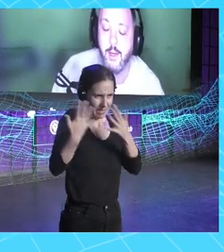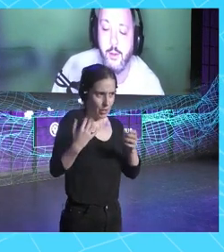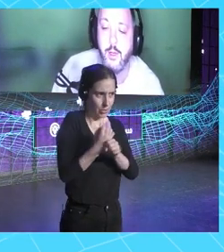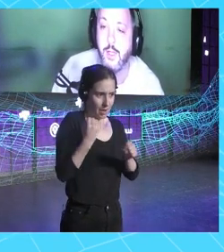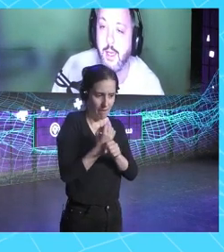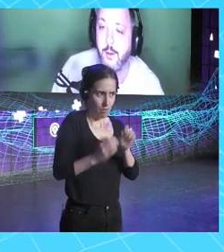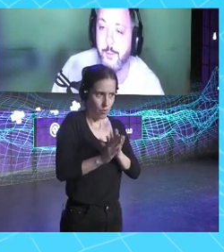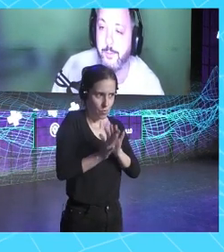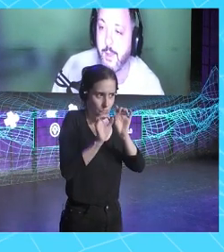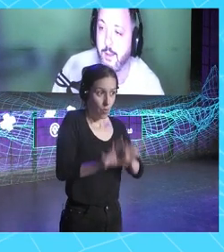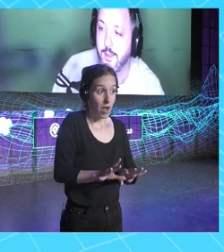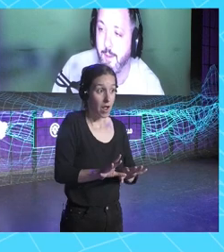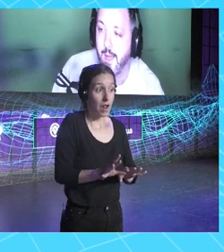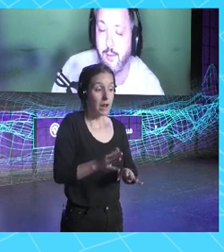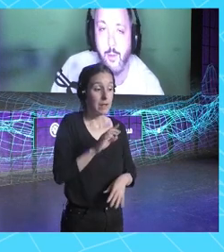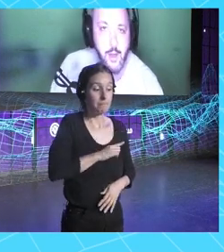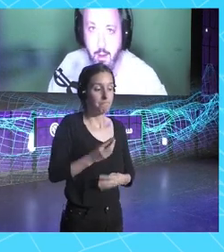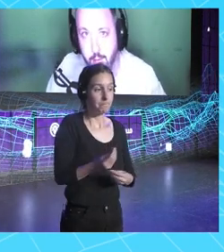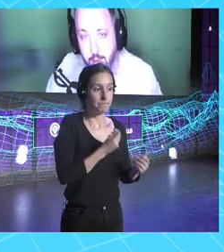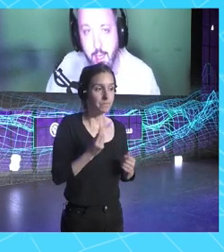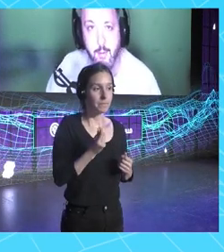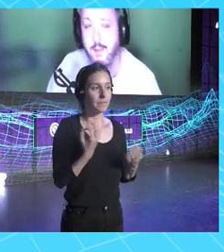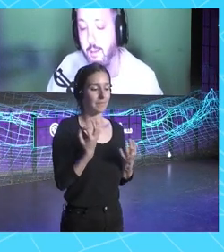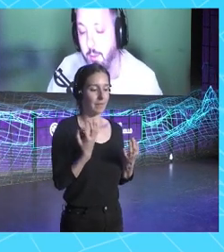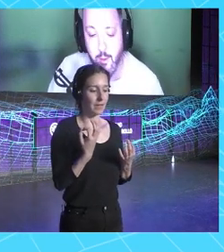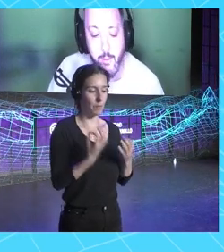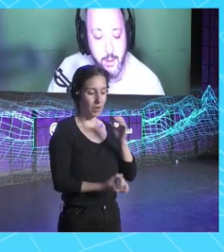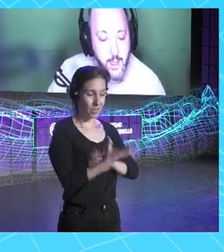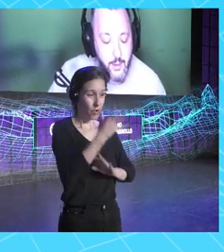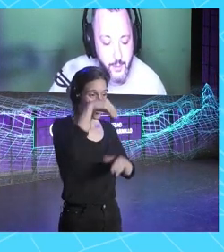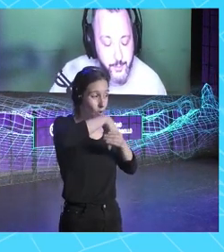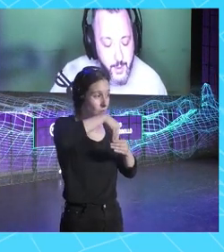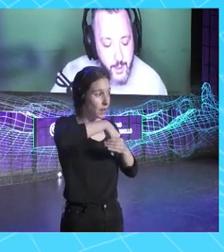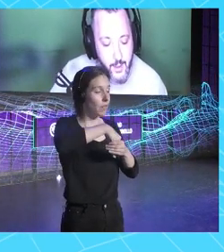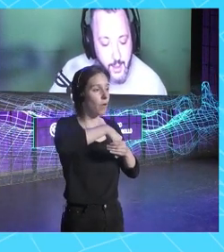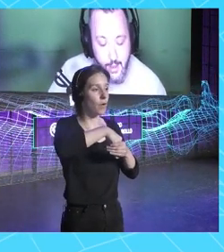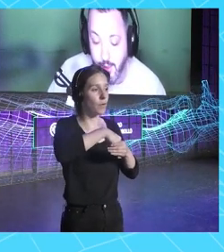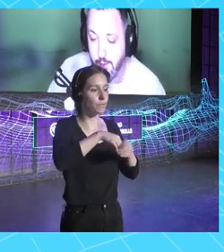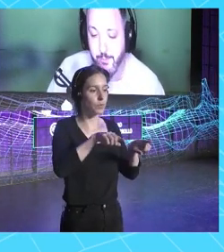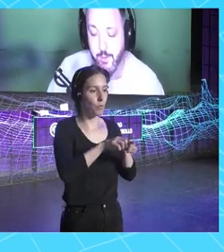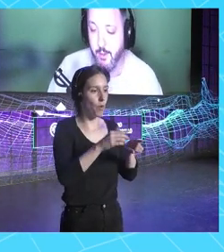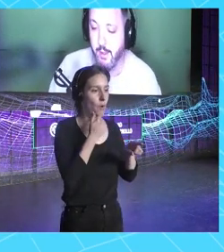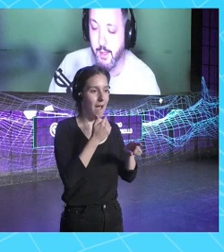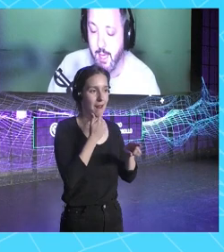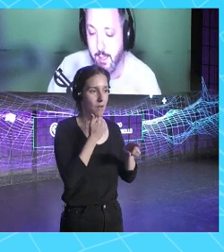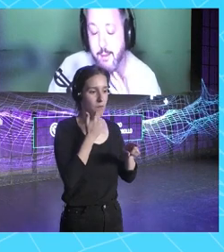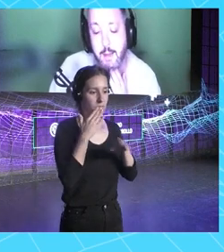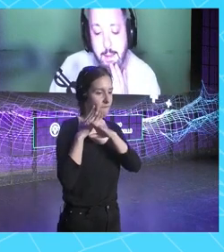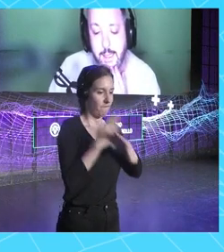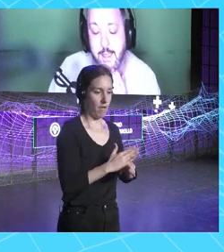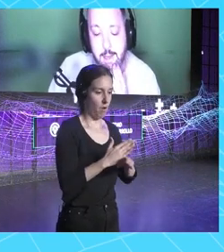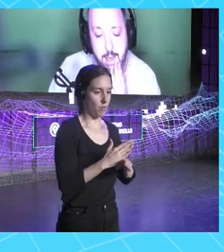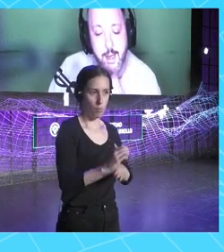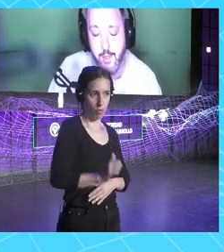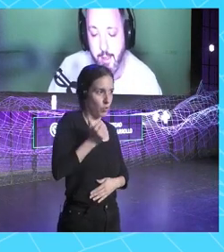que la creación de contenido se va a atomizar al máximo se va a convertir en algo de Nicho y lo decían antes